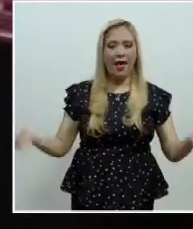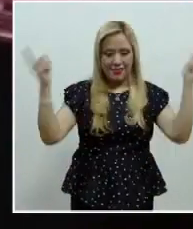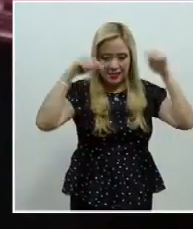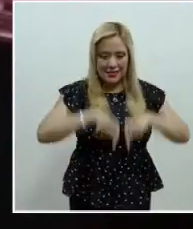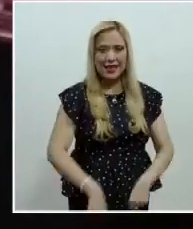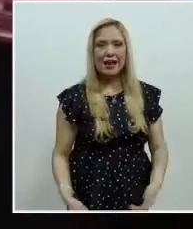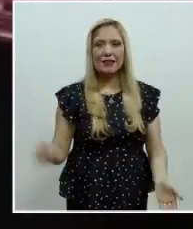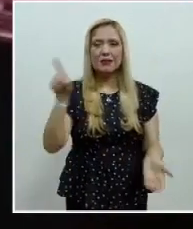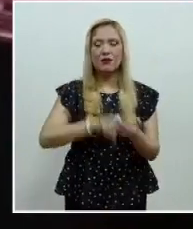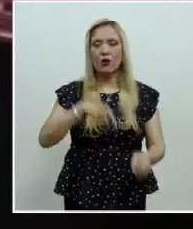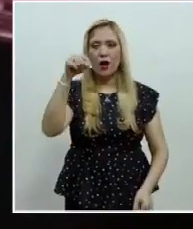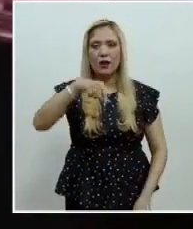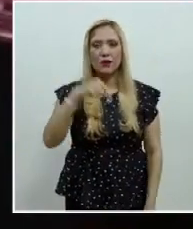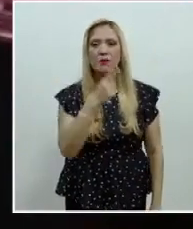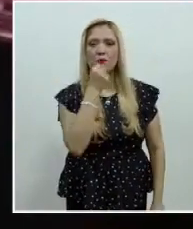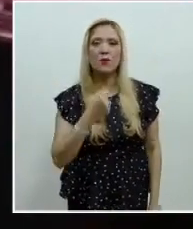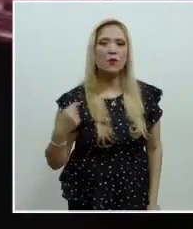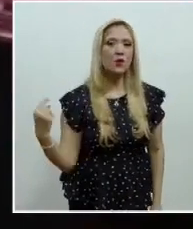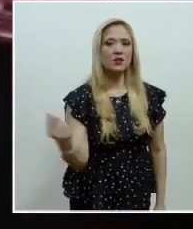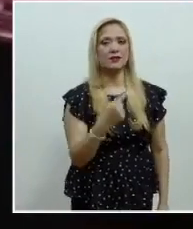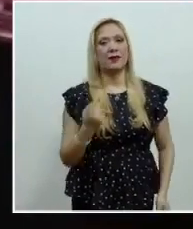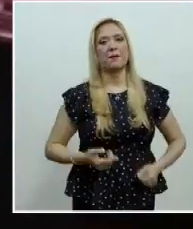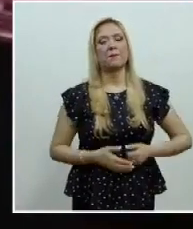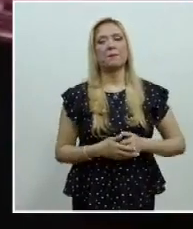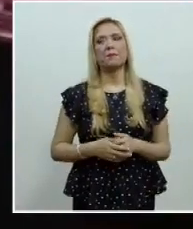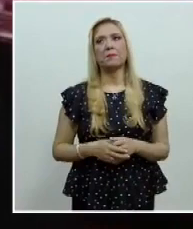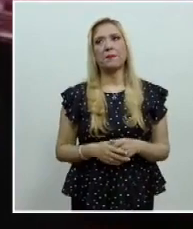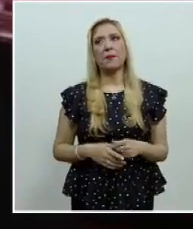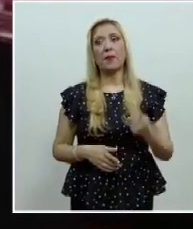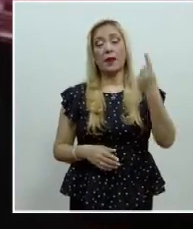propia institución. Y uno muy